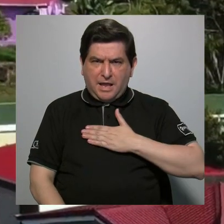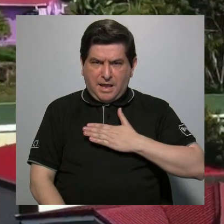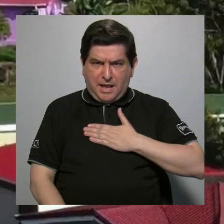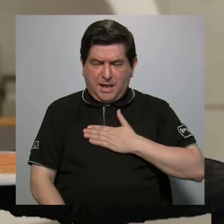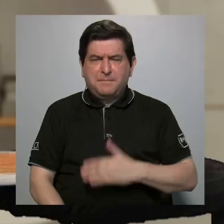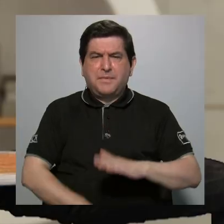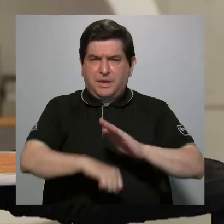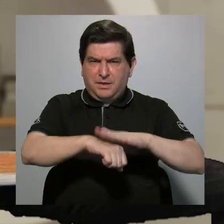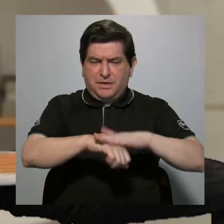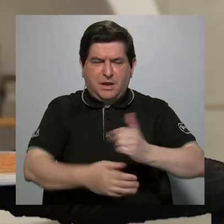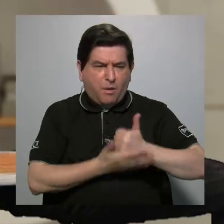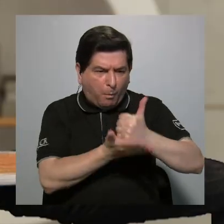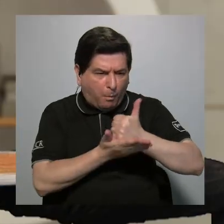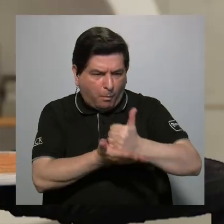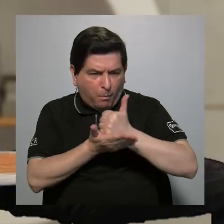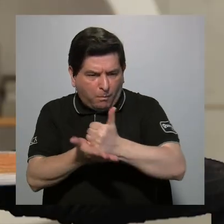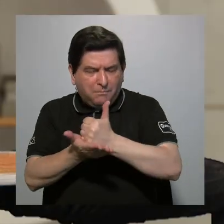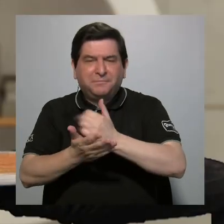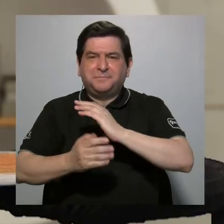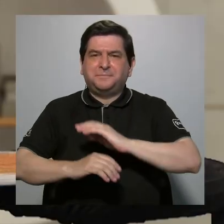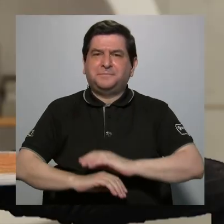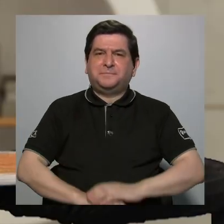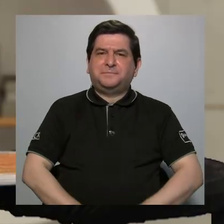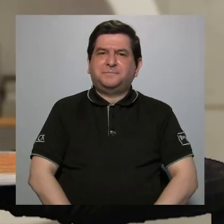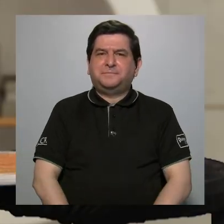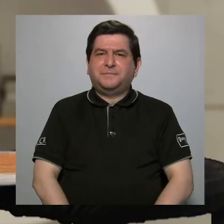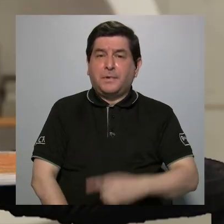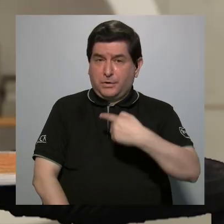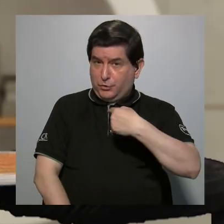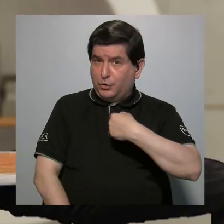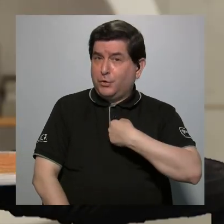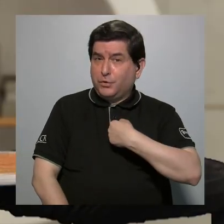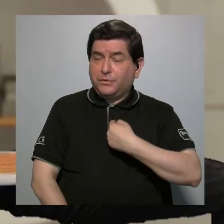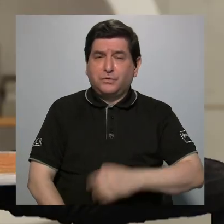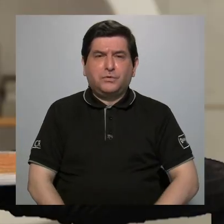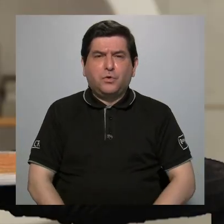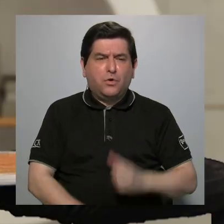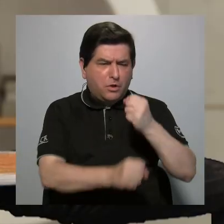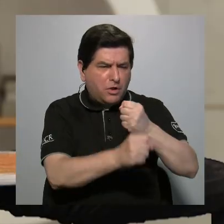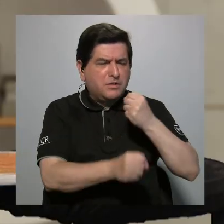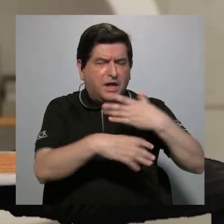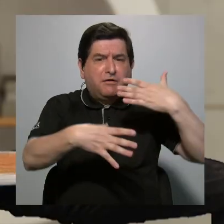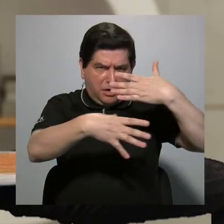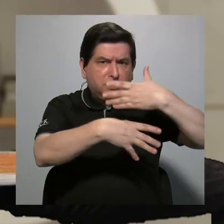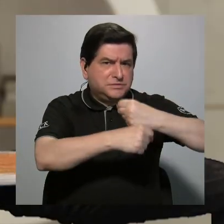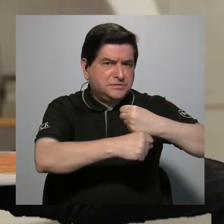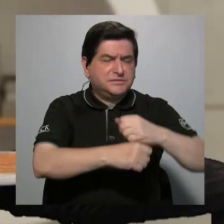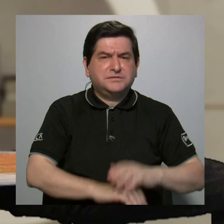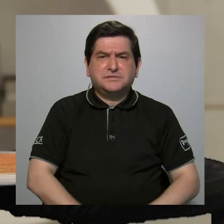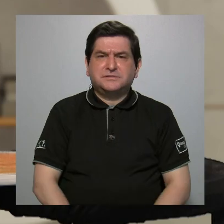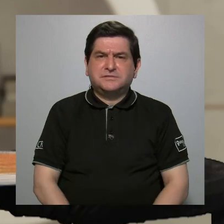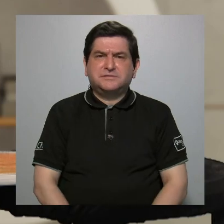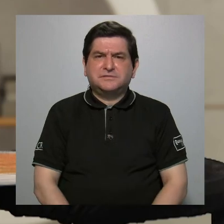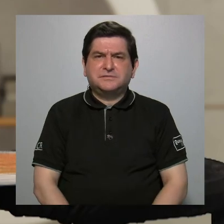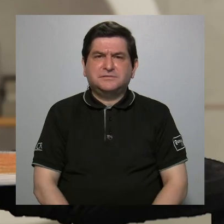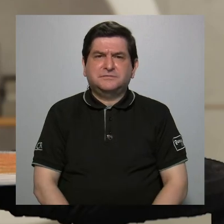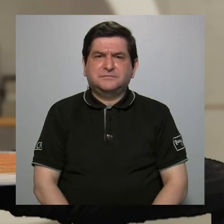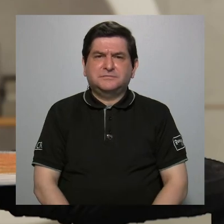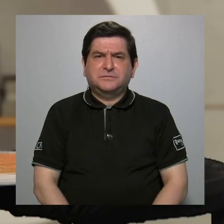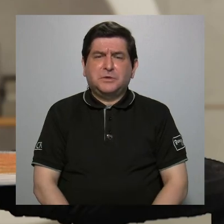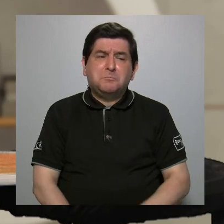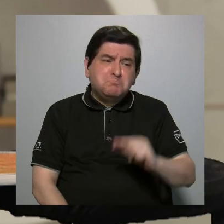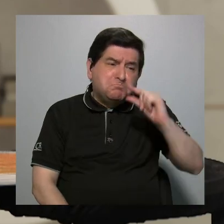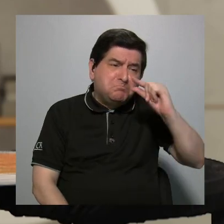me han permitido ayudarlos. Y he hecho obras